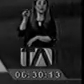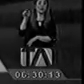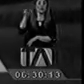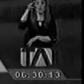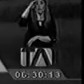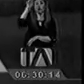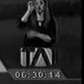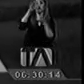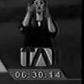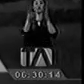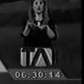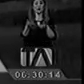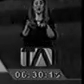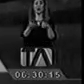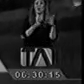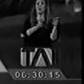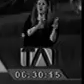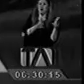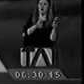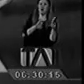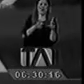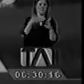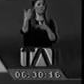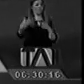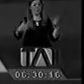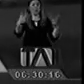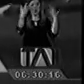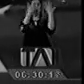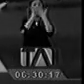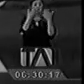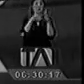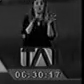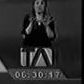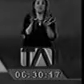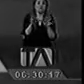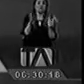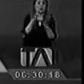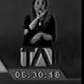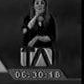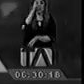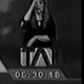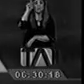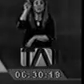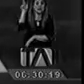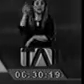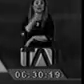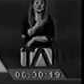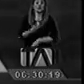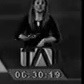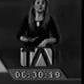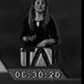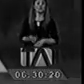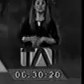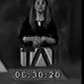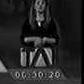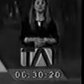Froilán Jiménez en un confuso cruce de balas que no pudo ser explicado mientras Rafael Correa estuvo en el